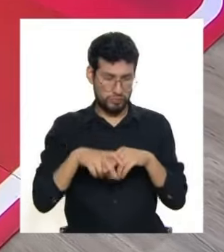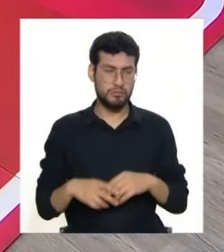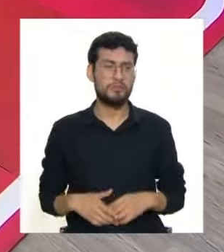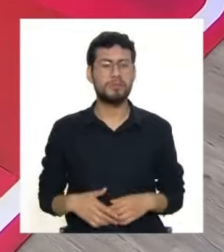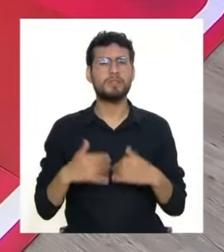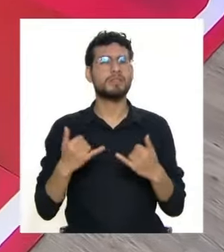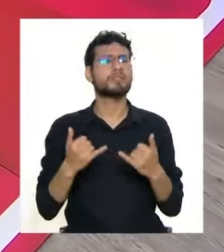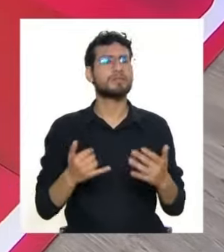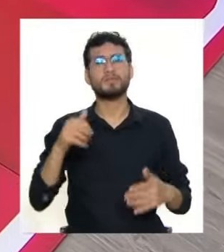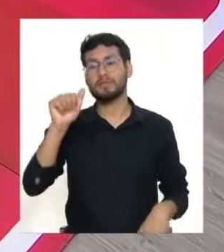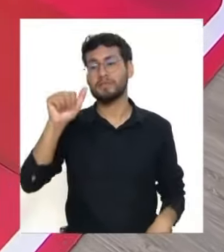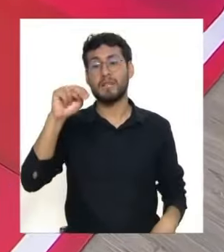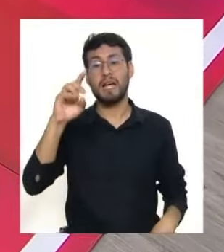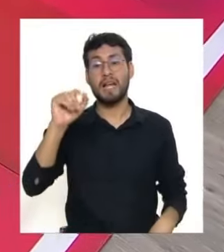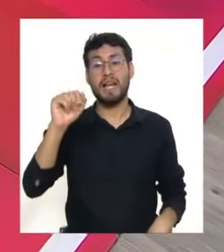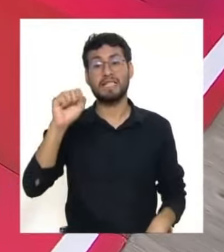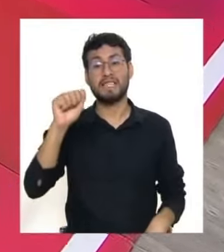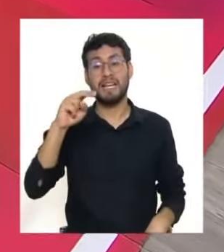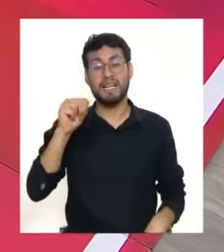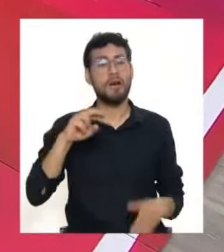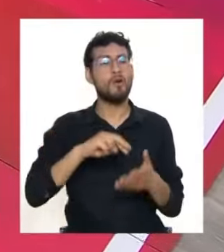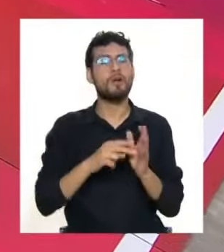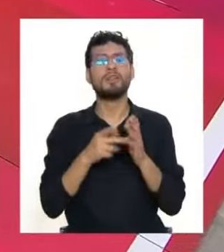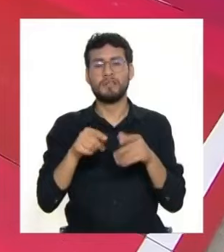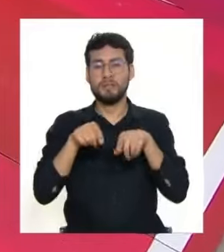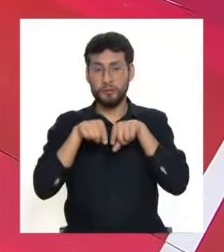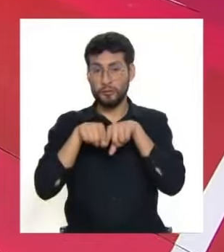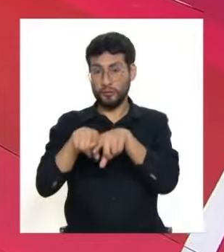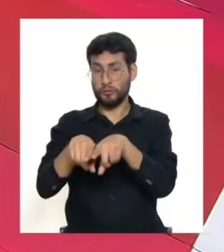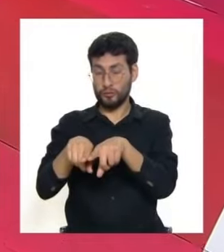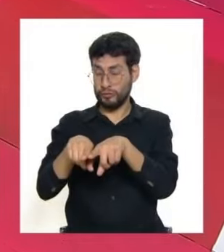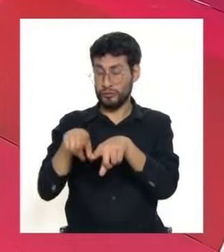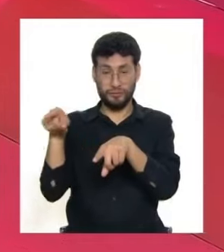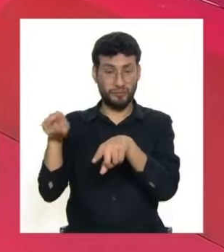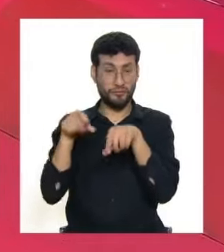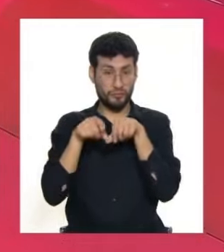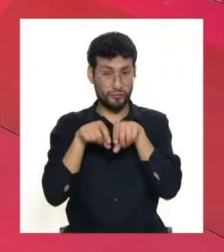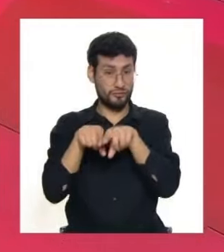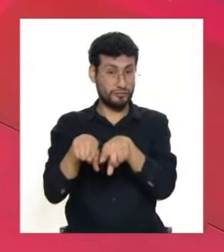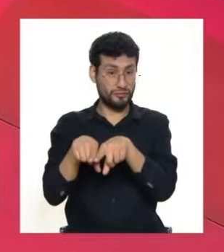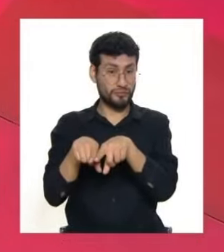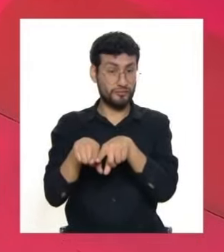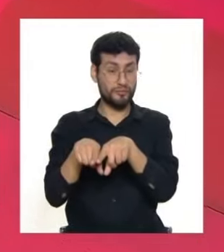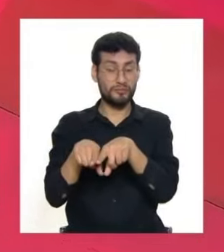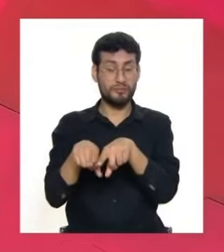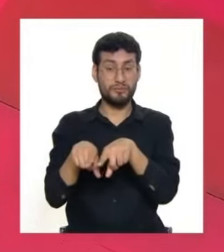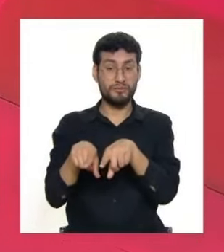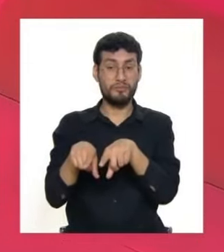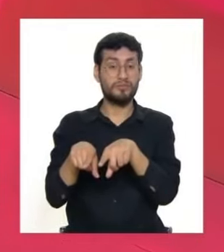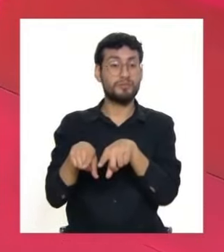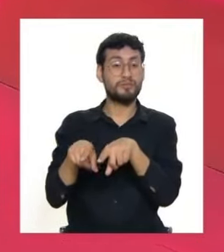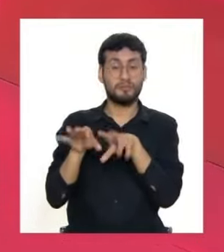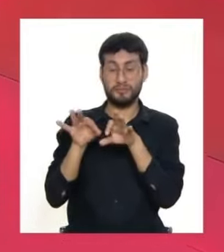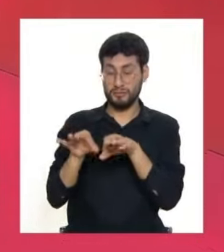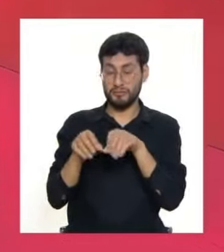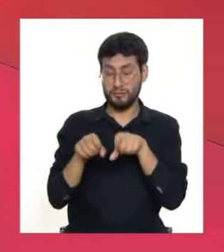posición de dandasana o de bastón con las piernas estiradas. Aquí me acomodo